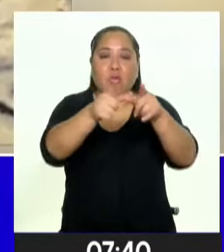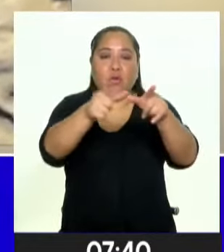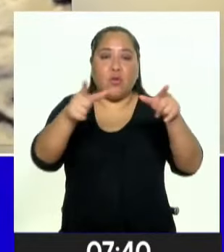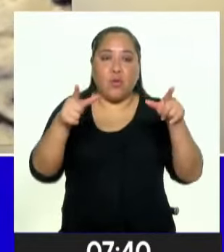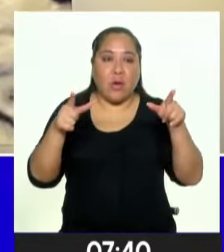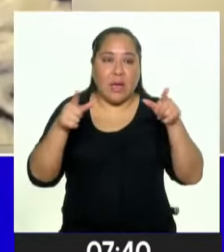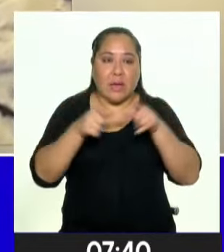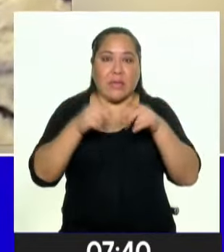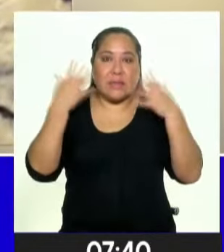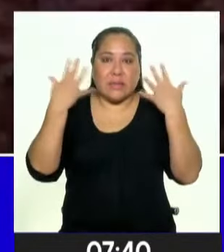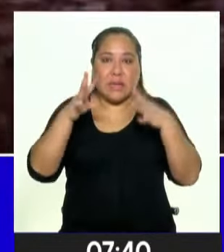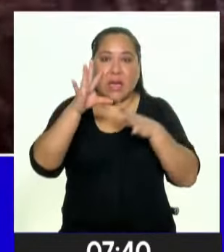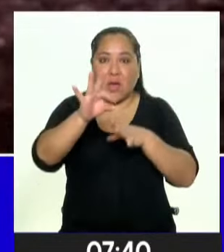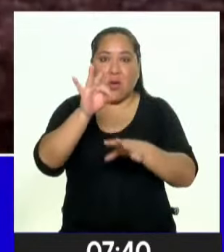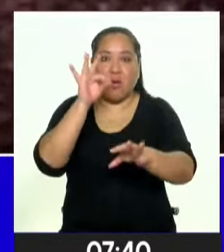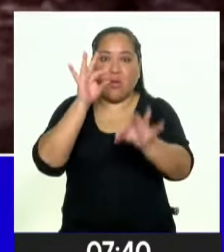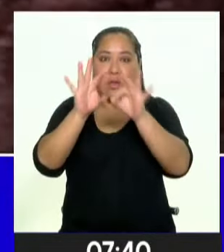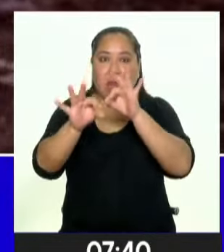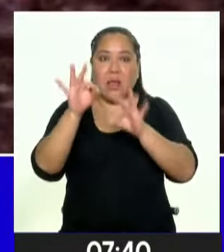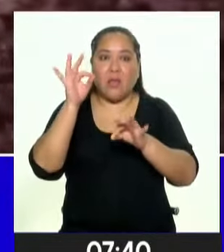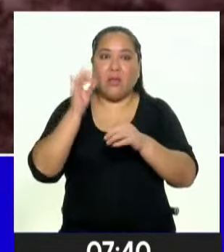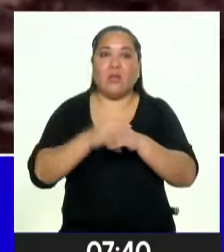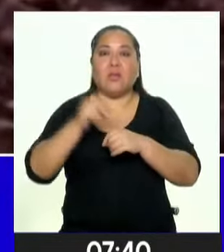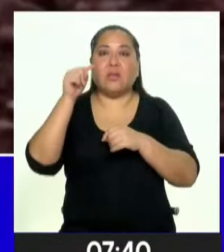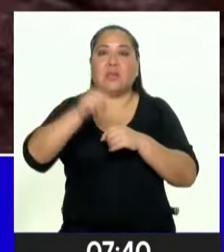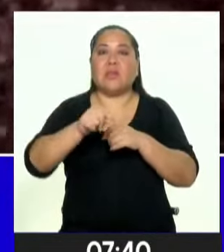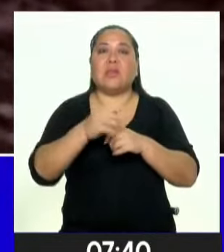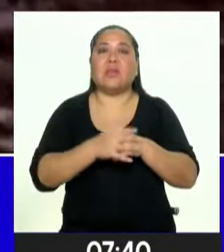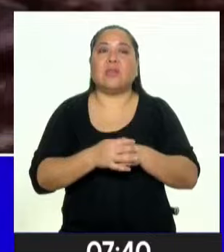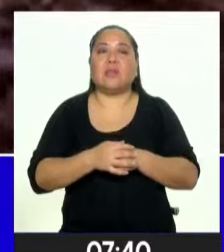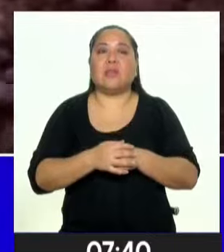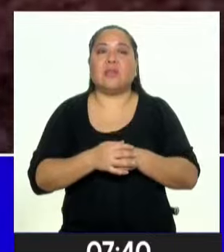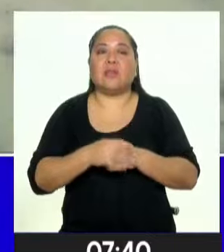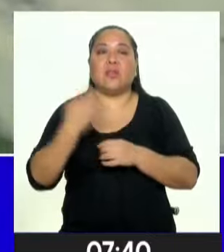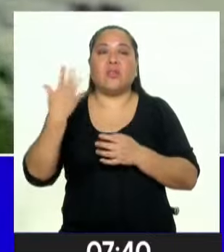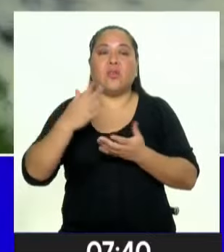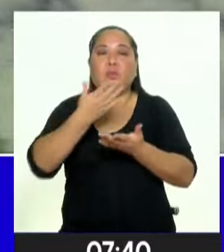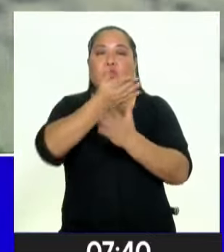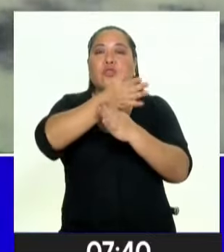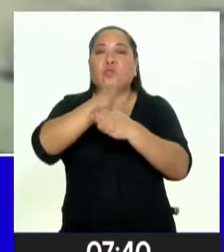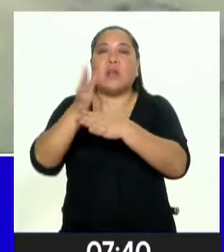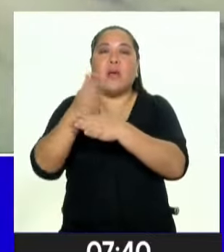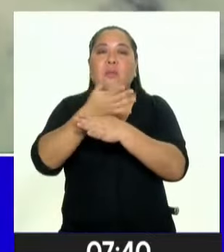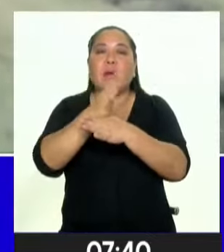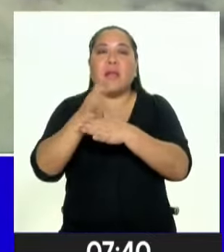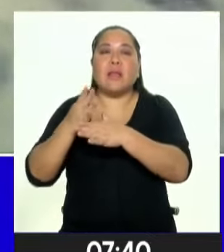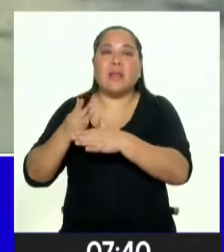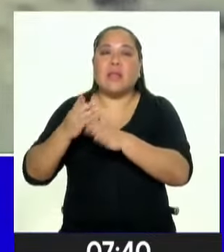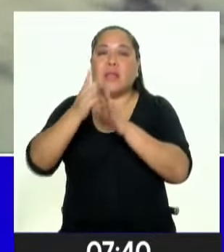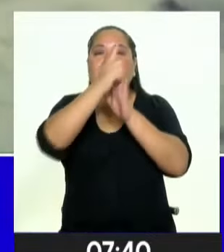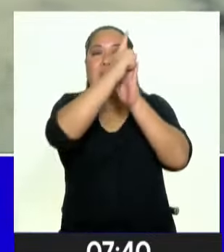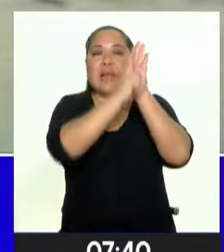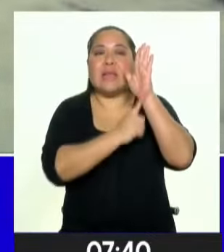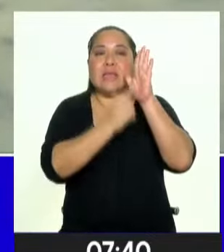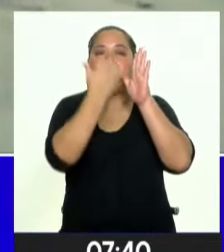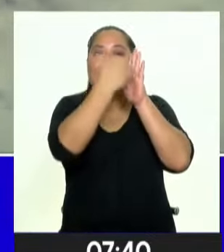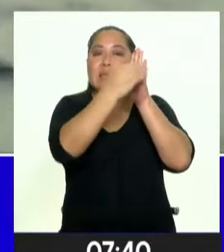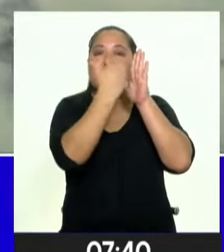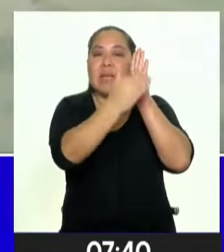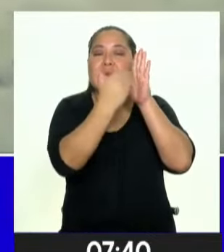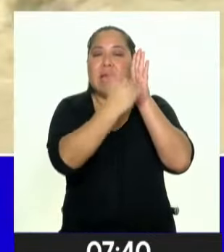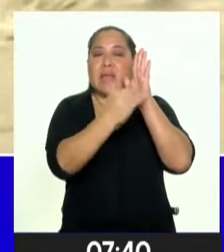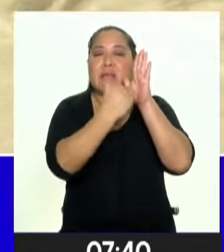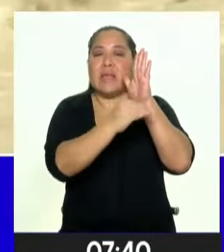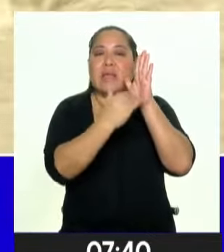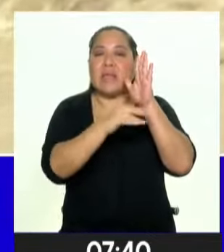y el sector y los sectores también entonces nos hemos repartido esta lista de puntos críticos y